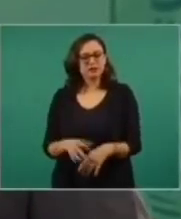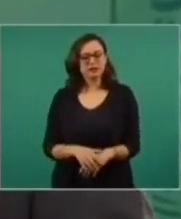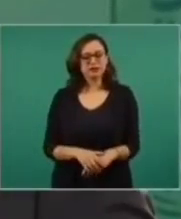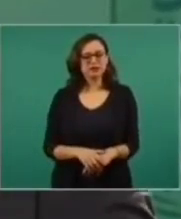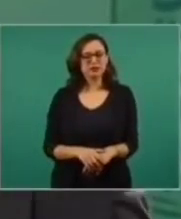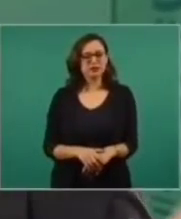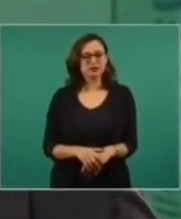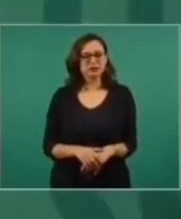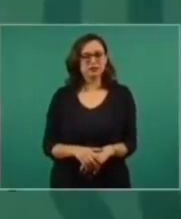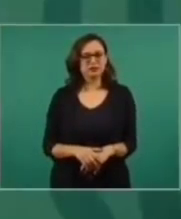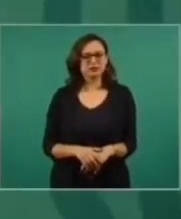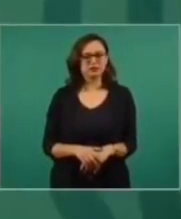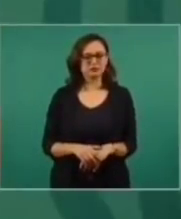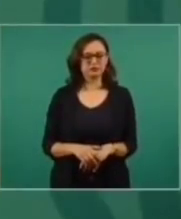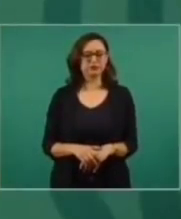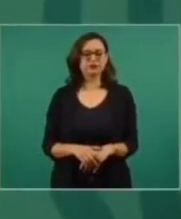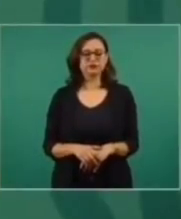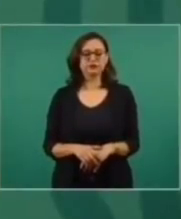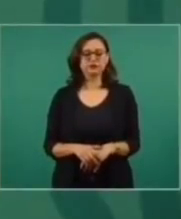¿para qué